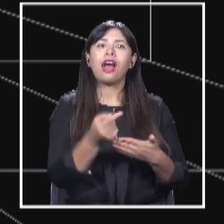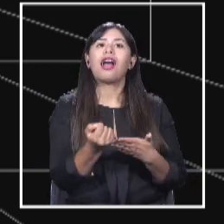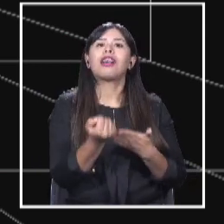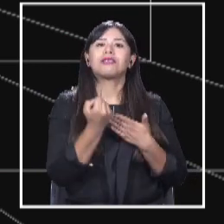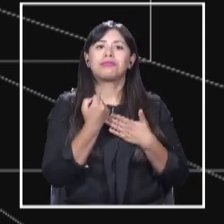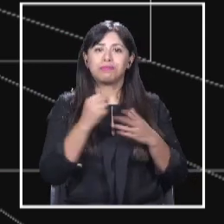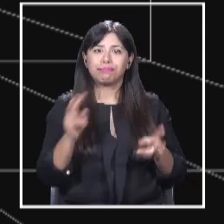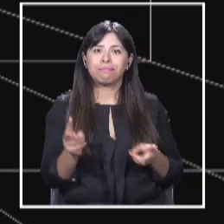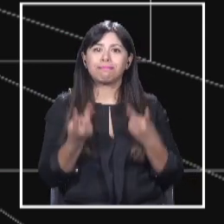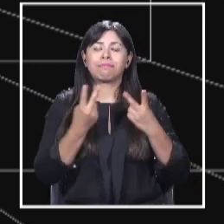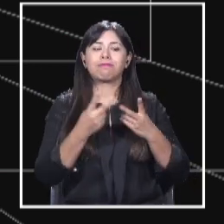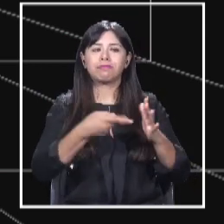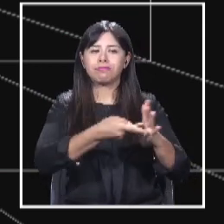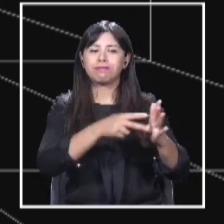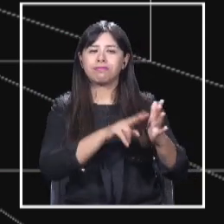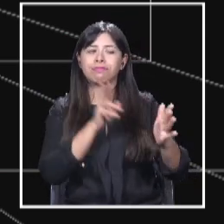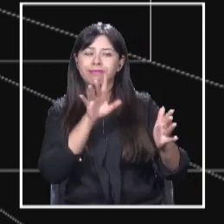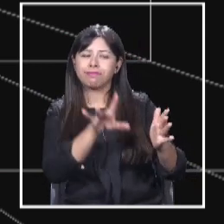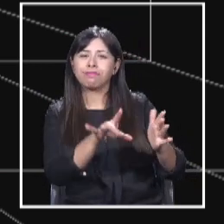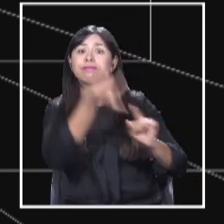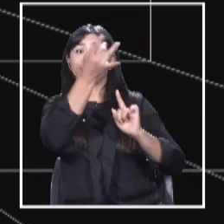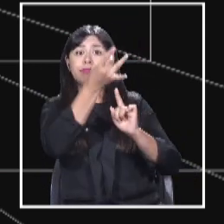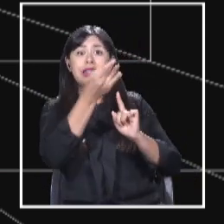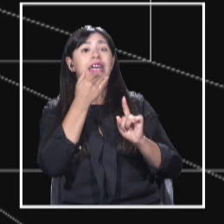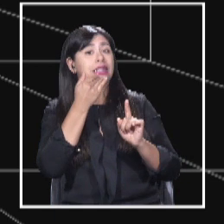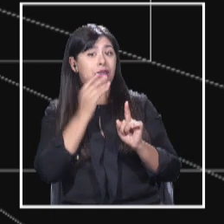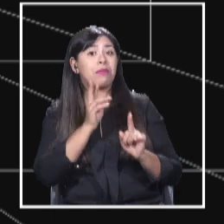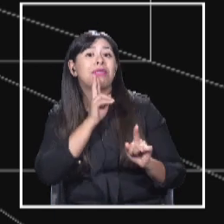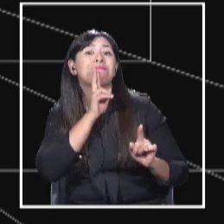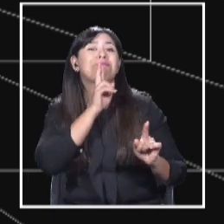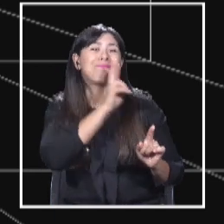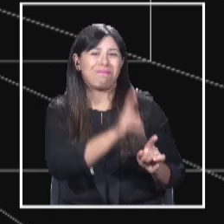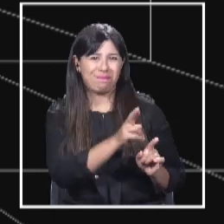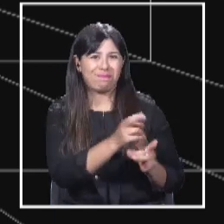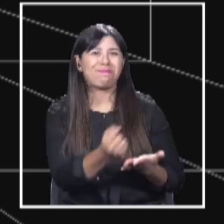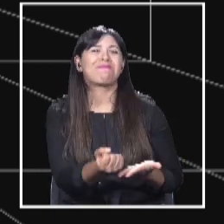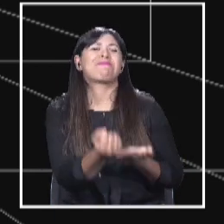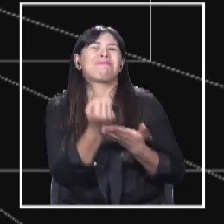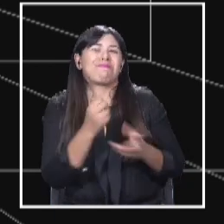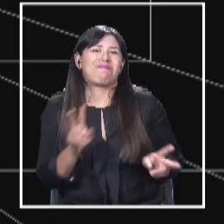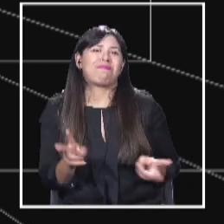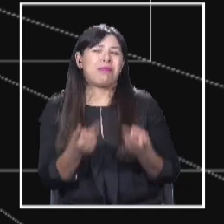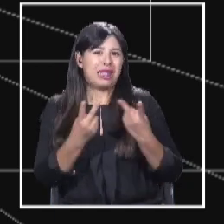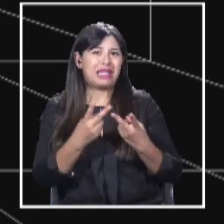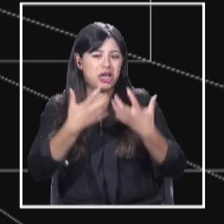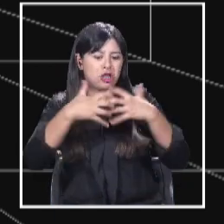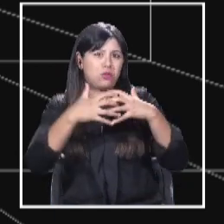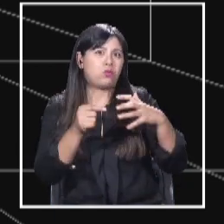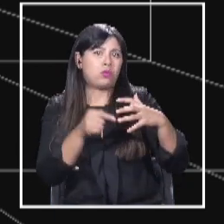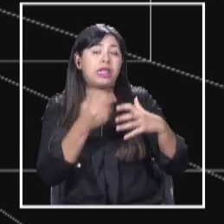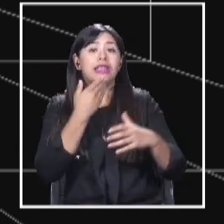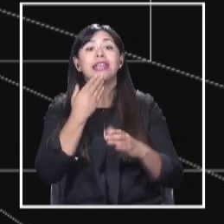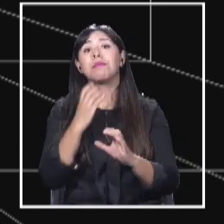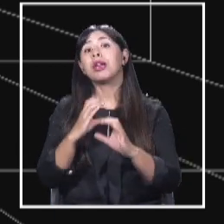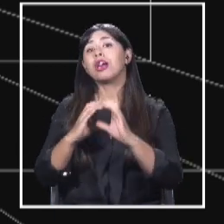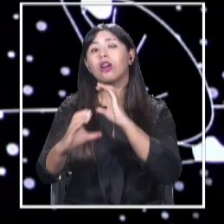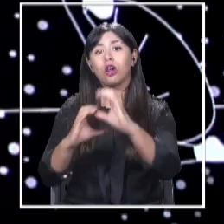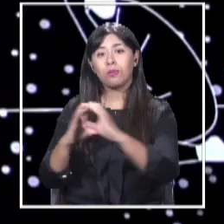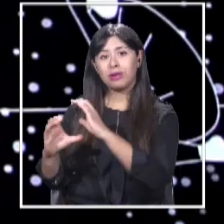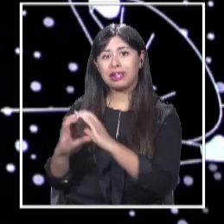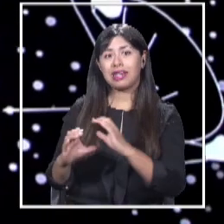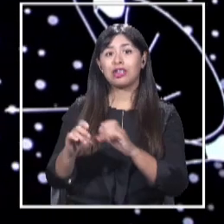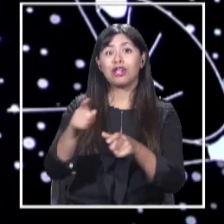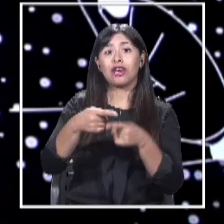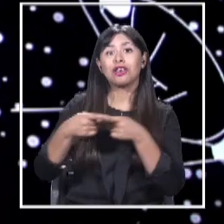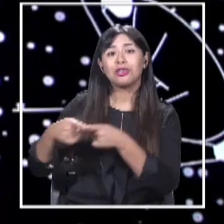y la resolución de problemas y después, como veremos también, nos posibilita la comunicación y la cohesión social.